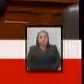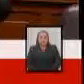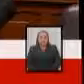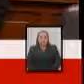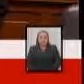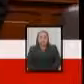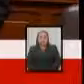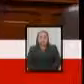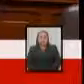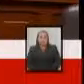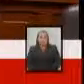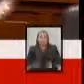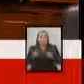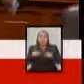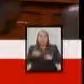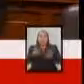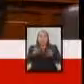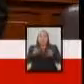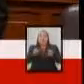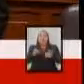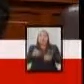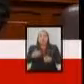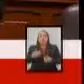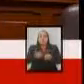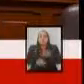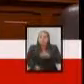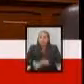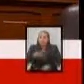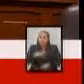sus hemodiálisis, en las emergencias, presidente.